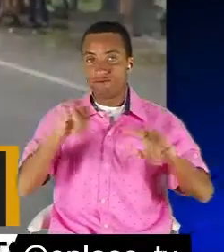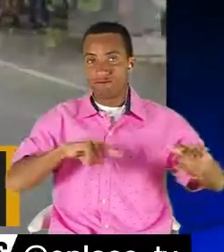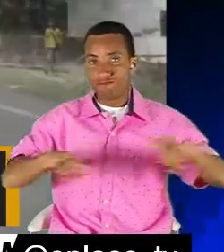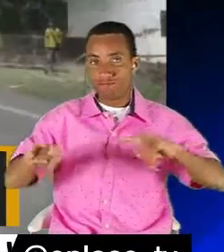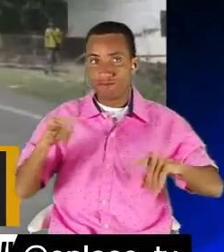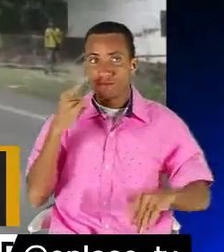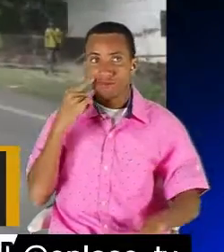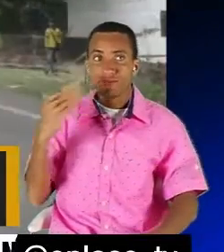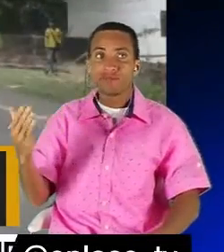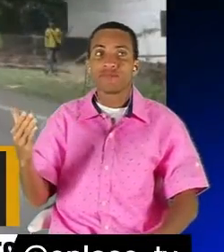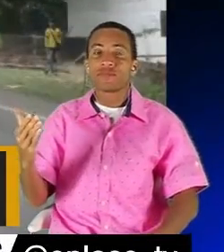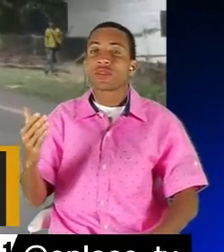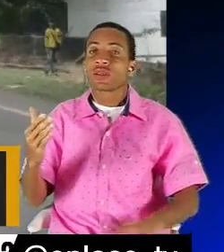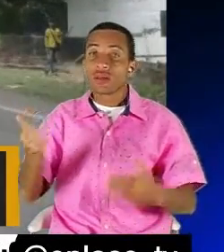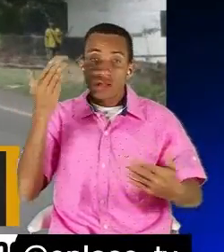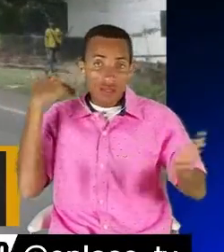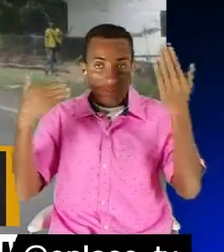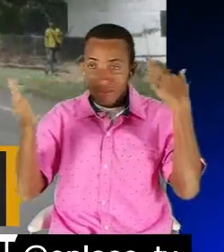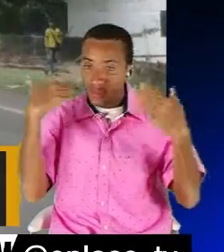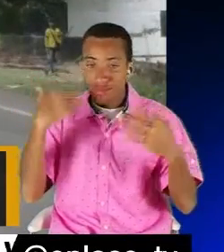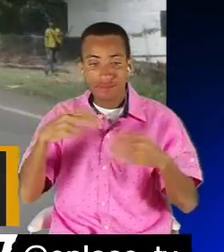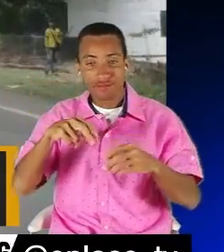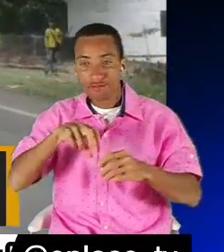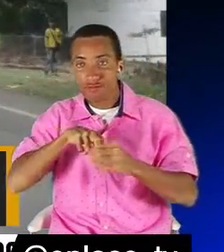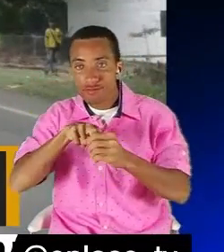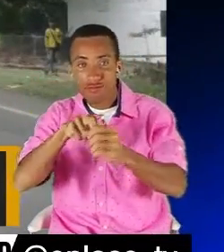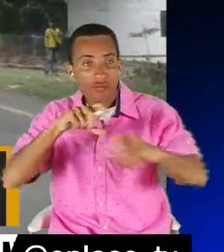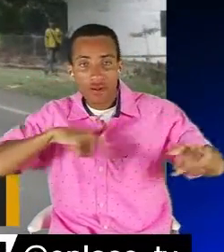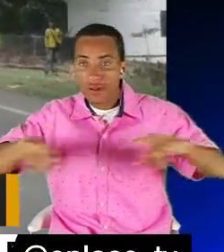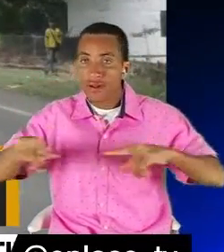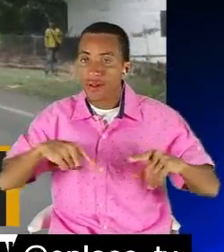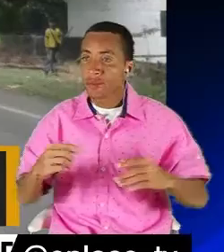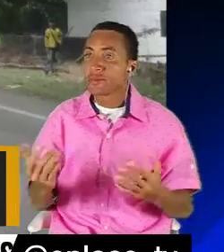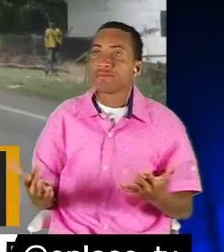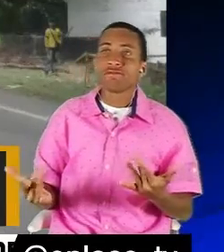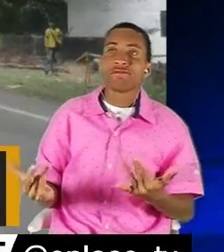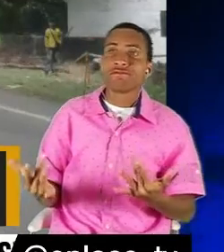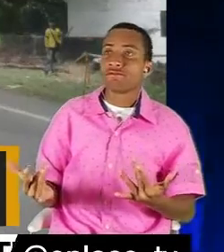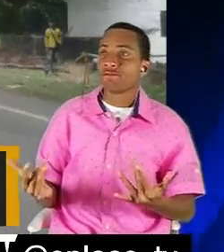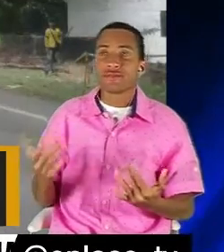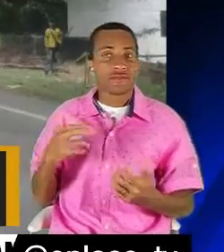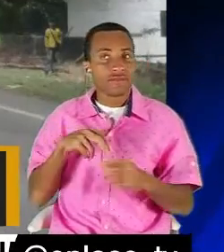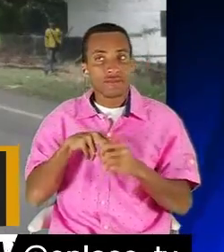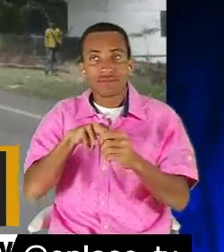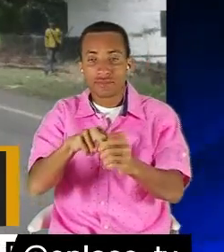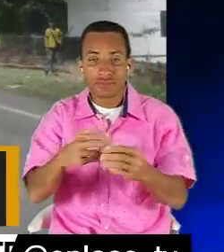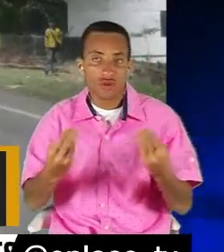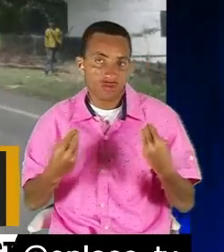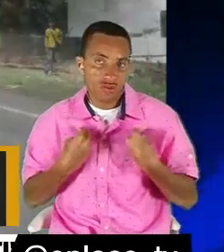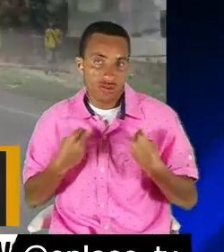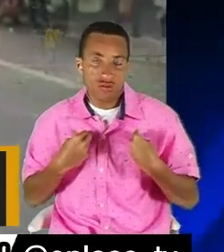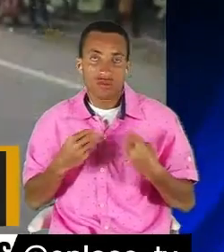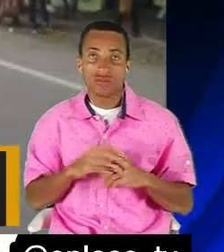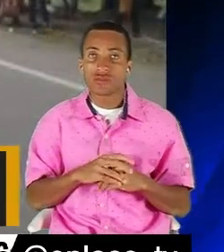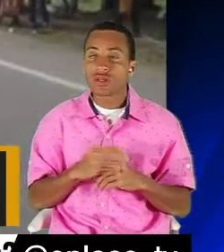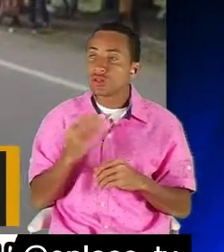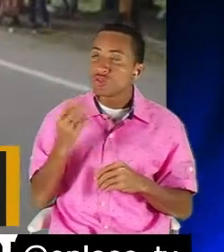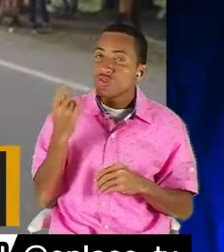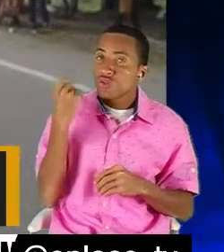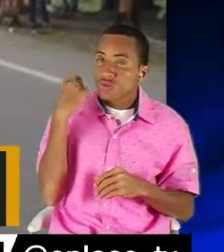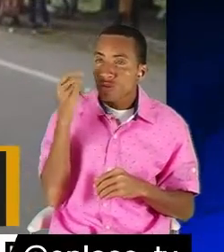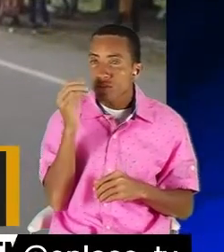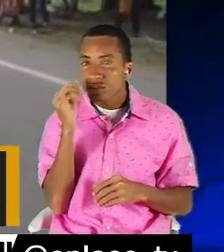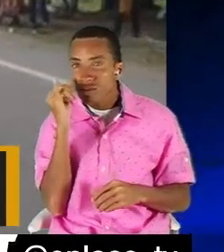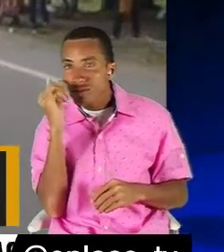respectivo de los campesinos a sus lugares de origen. Las imágenes que ven en pantalla son tomadas hace pocos minutos